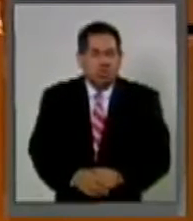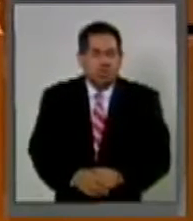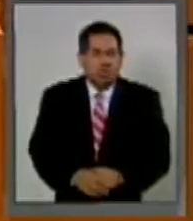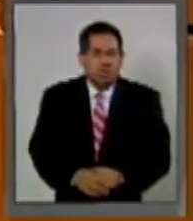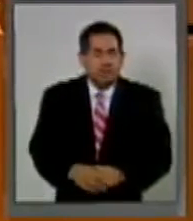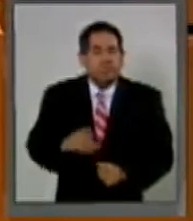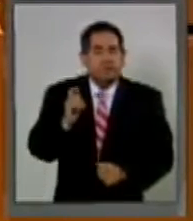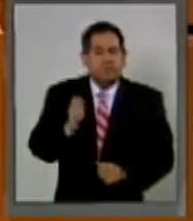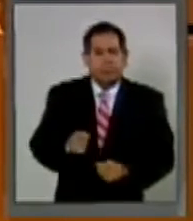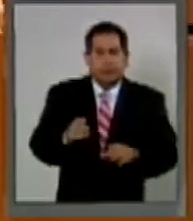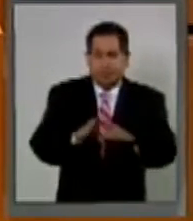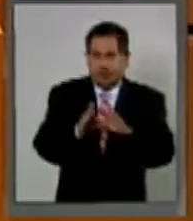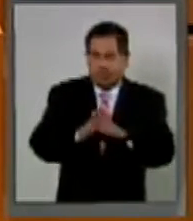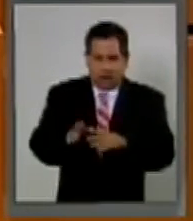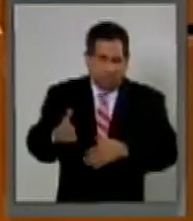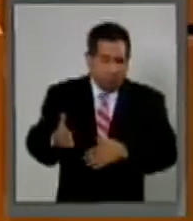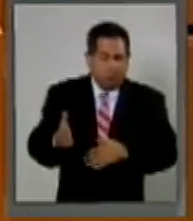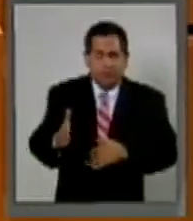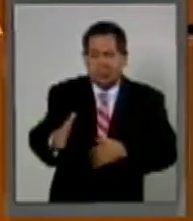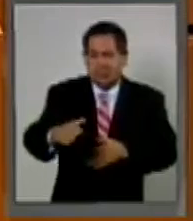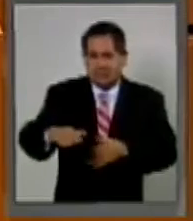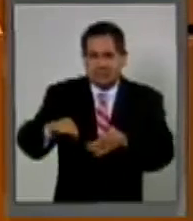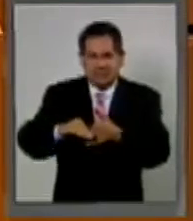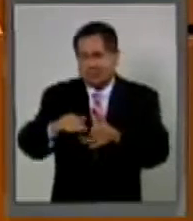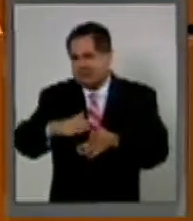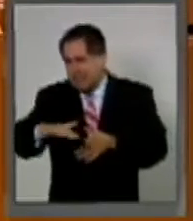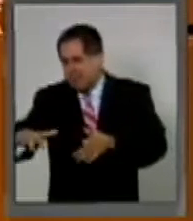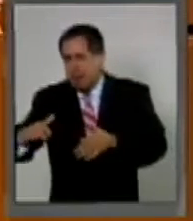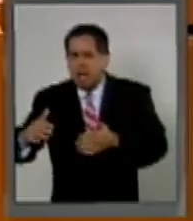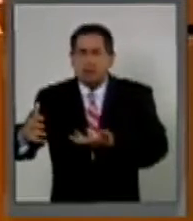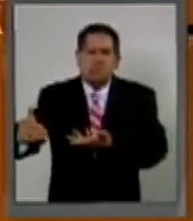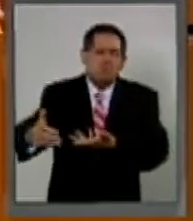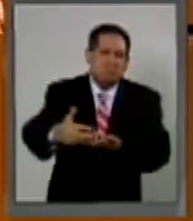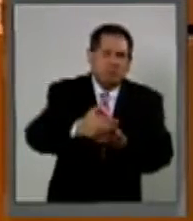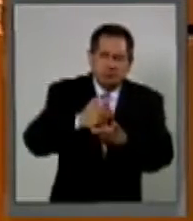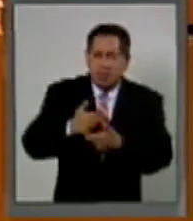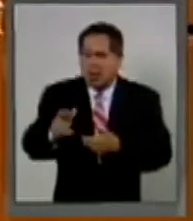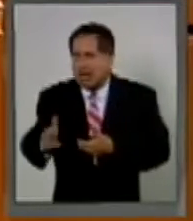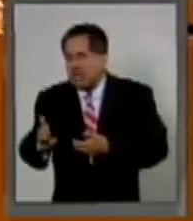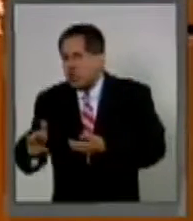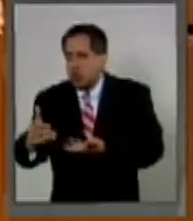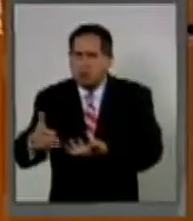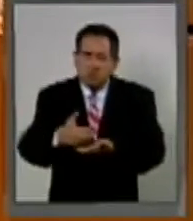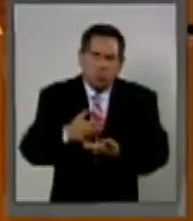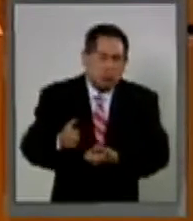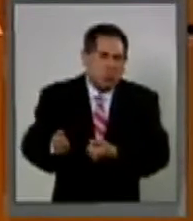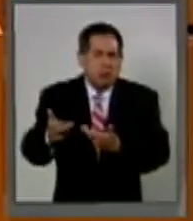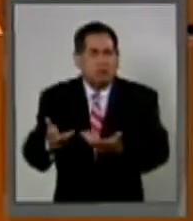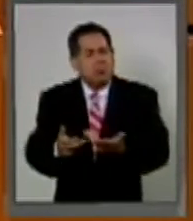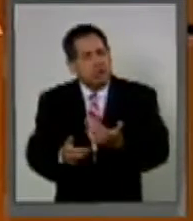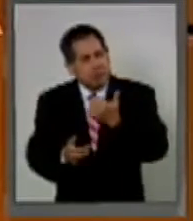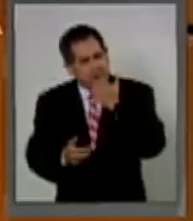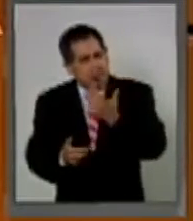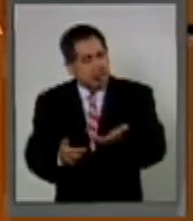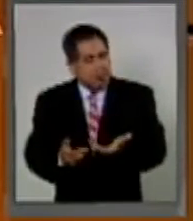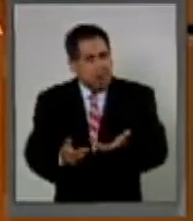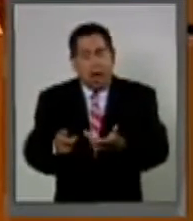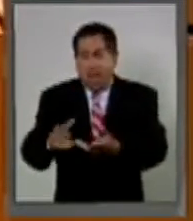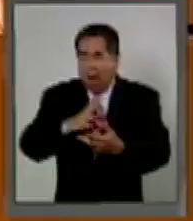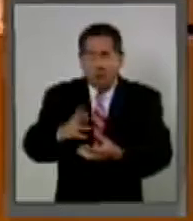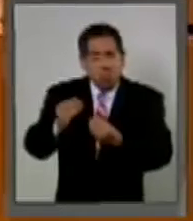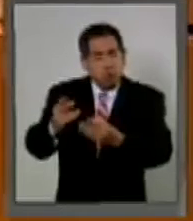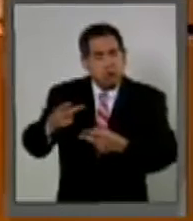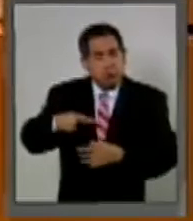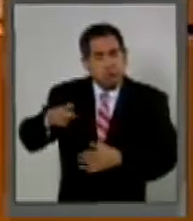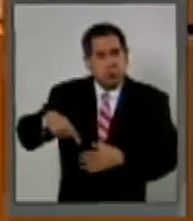pesca ribereña, permítanme insistir y ahondar, por esta pesca ribereña entendemos